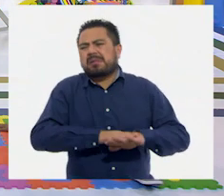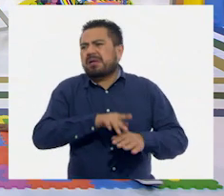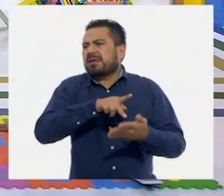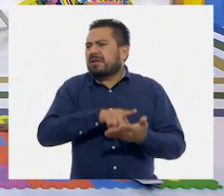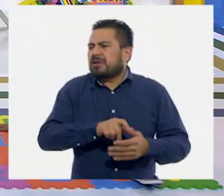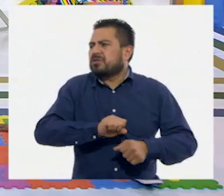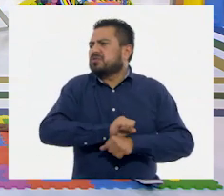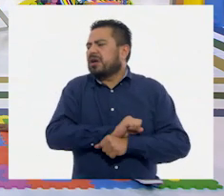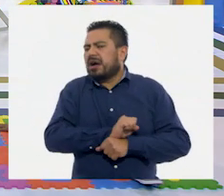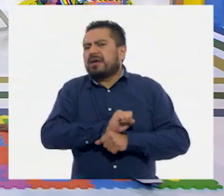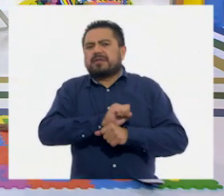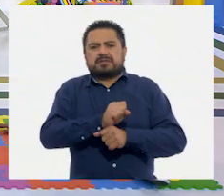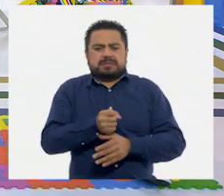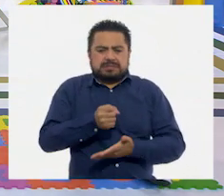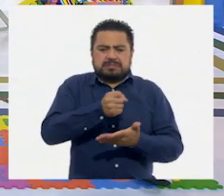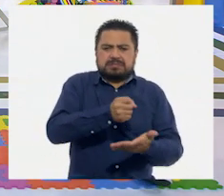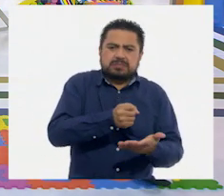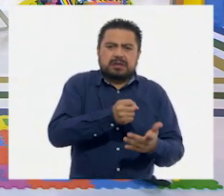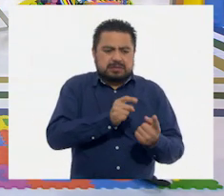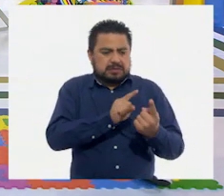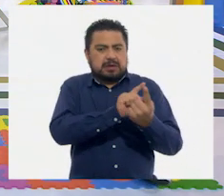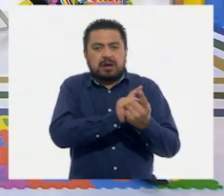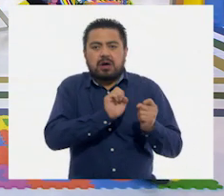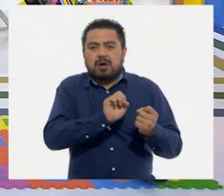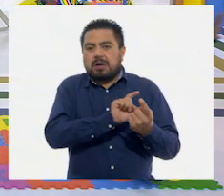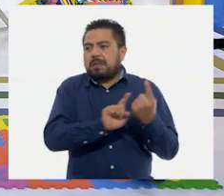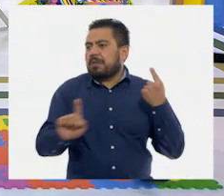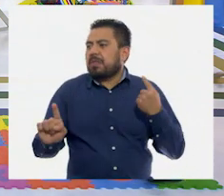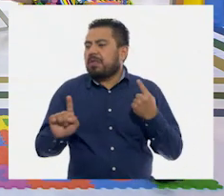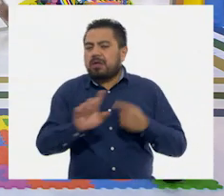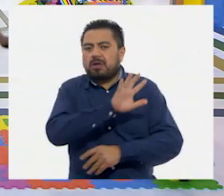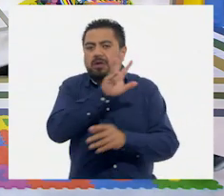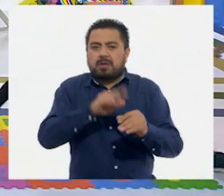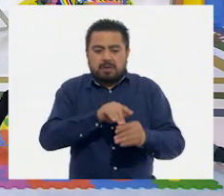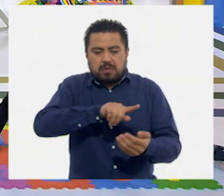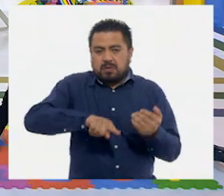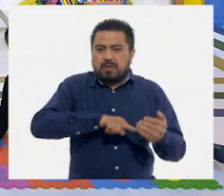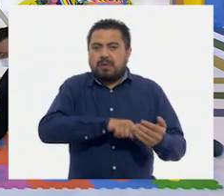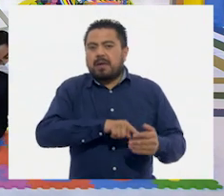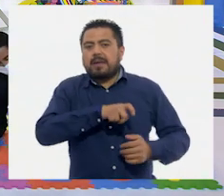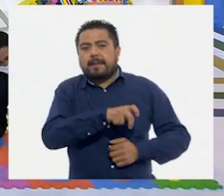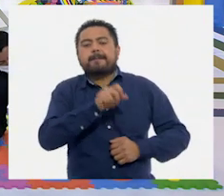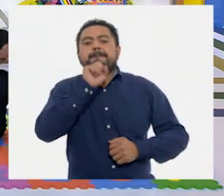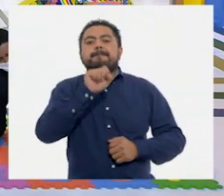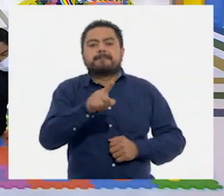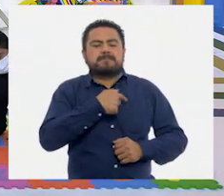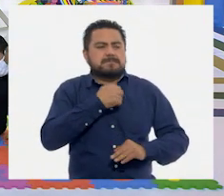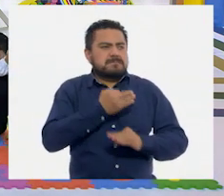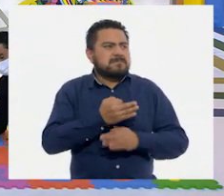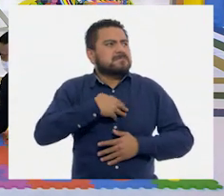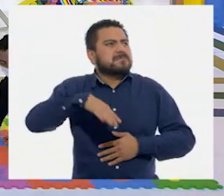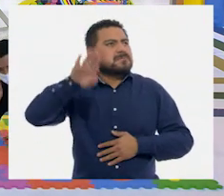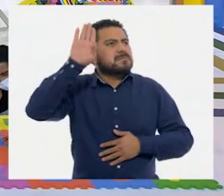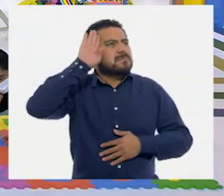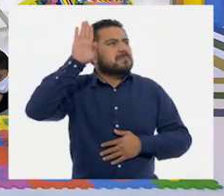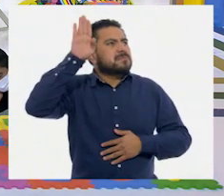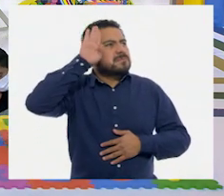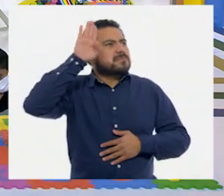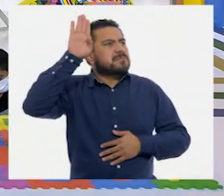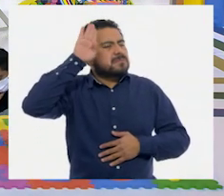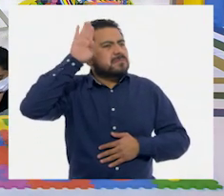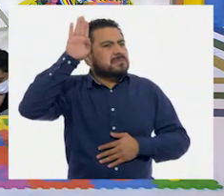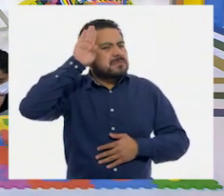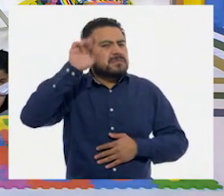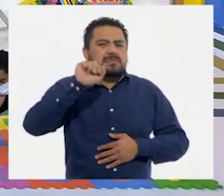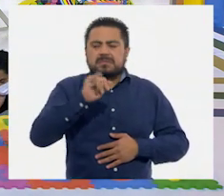pesados, sostenidos, directos o indirectos por todos lados, ¿verdad? Entonces estaba como pensando. Sí,